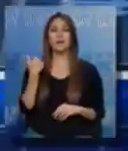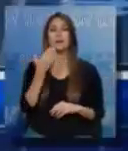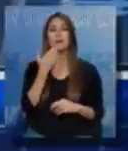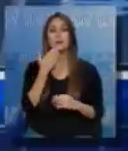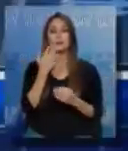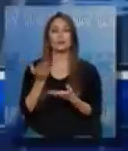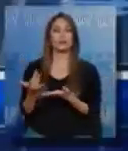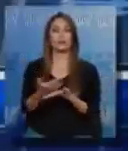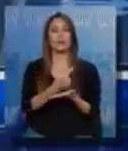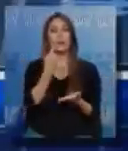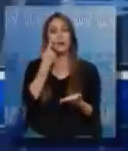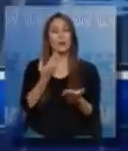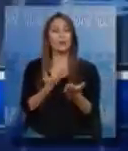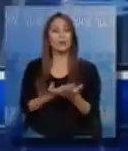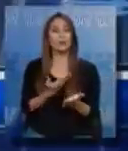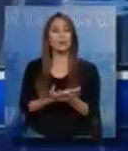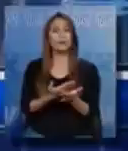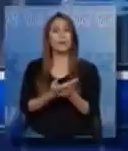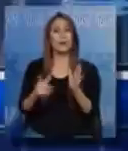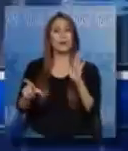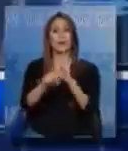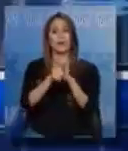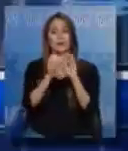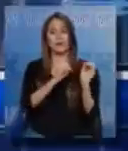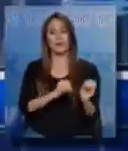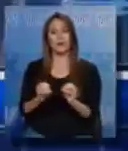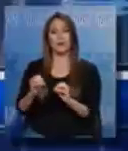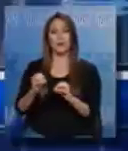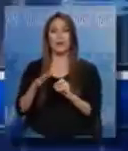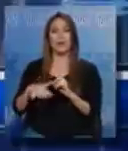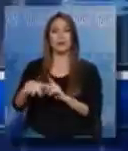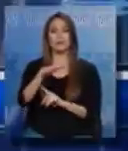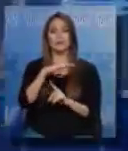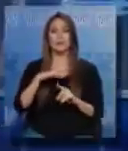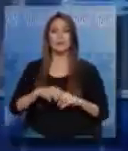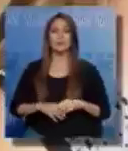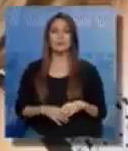recoger propuestas que viabilicen una ley orgánica ambiental.